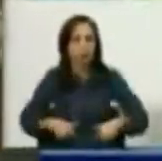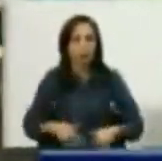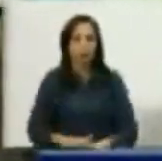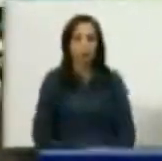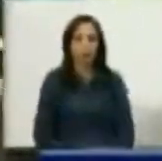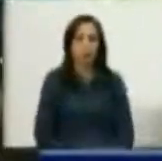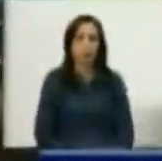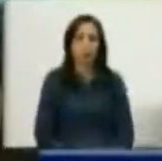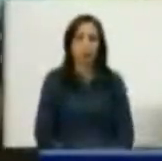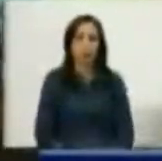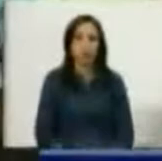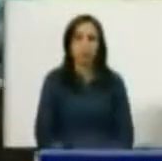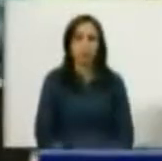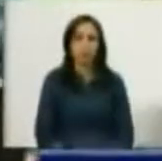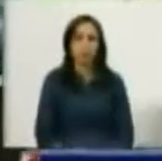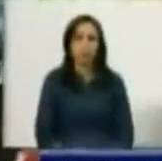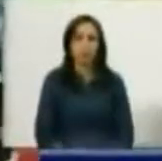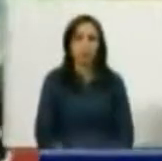vencen